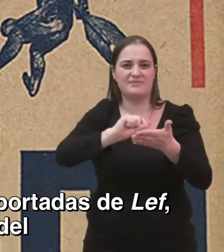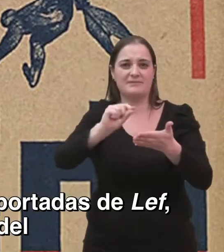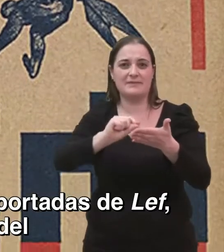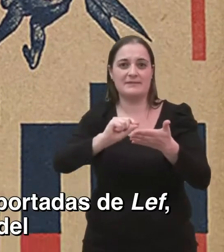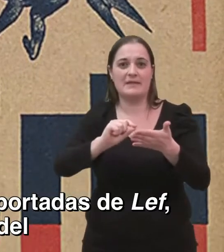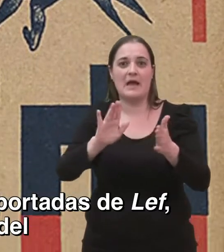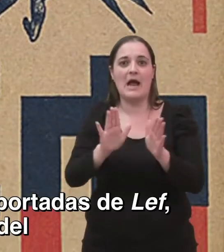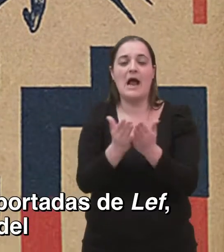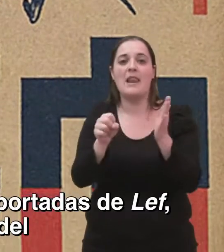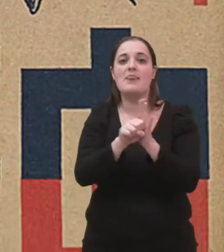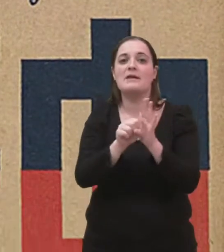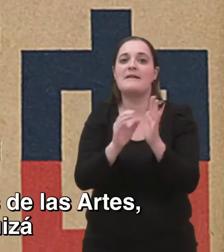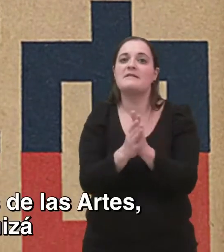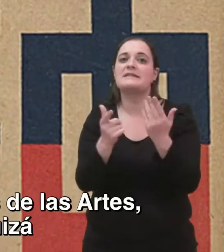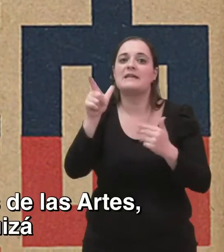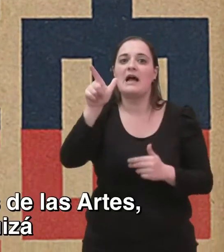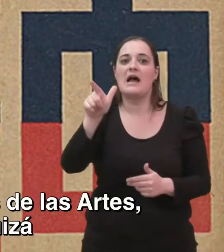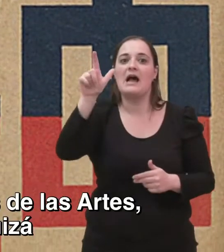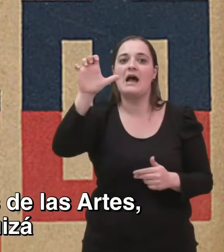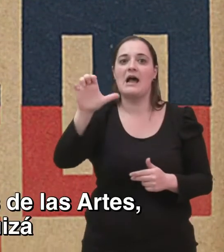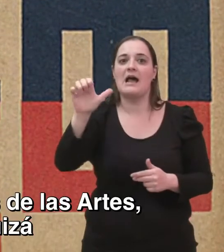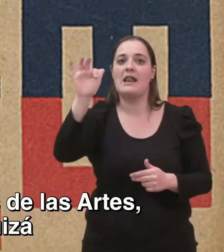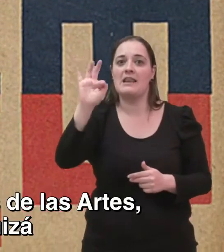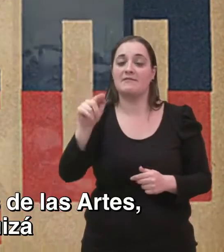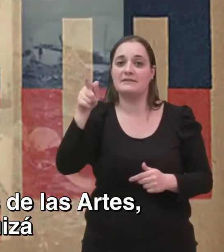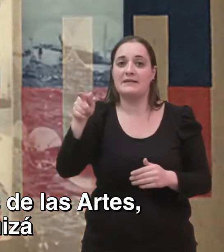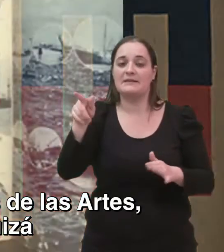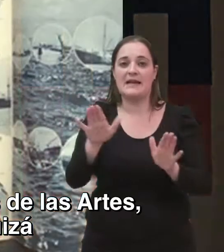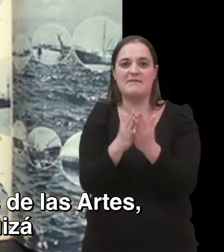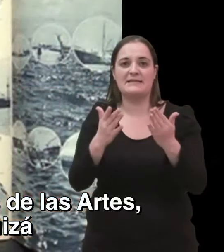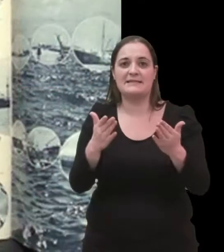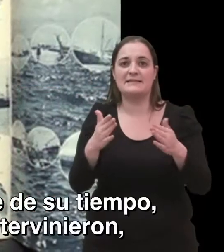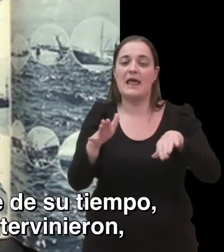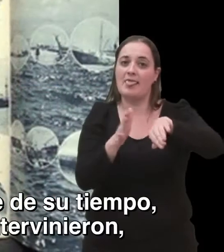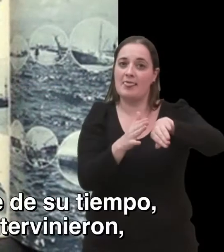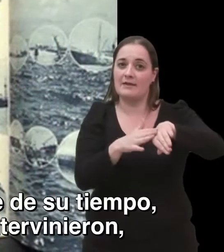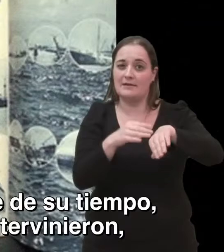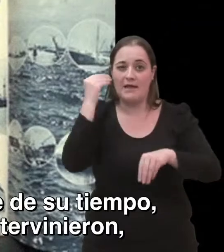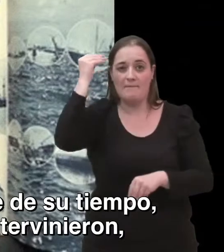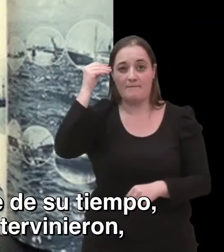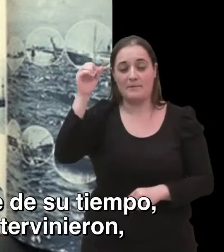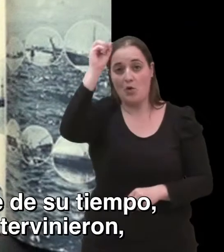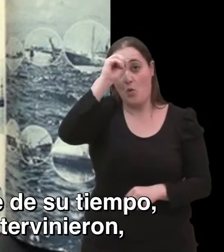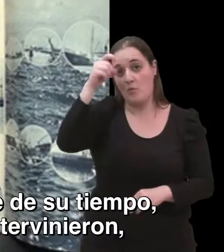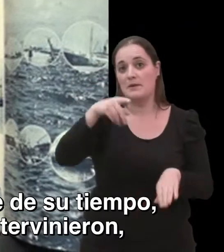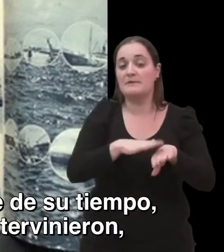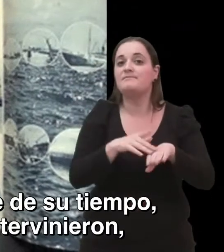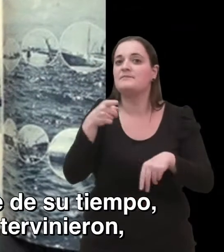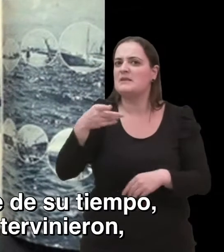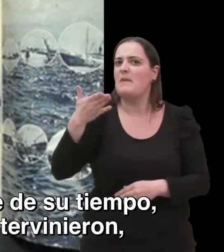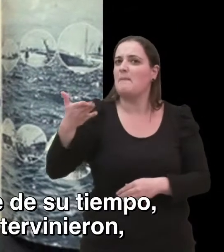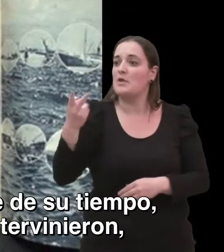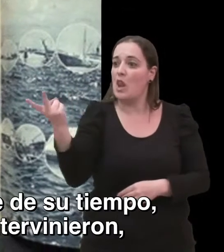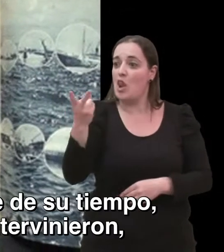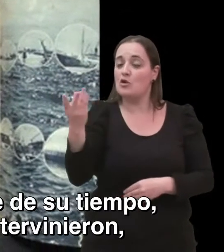Lev, la revista del Frente de Izquierdas de las Artes. Aunque quizá la obra más influyente de su tiempo, en la